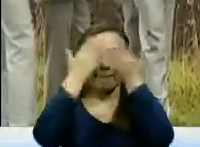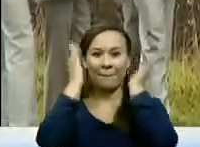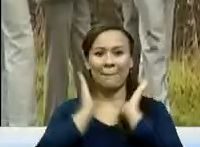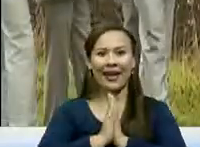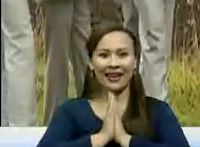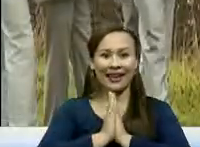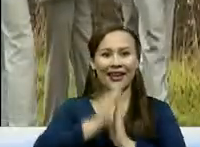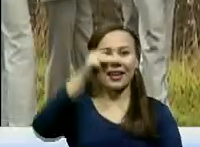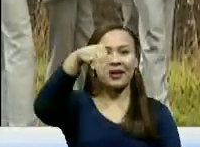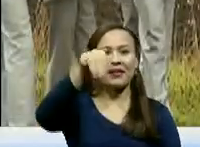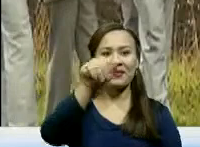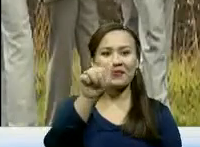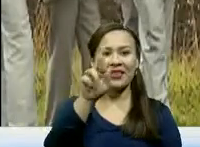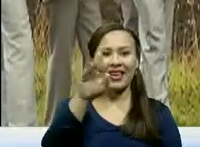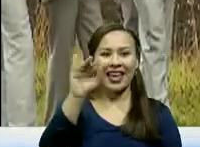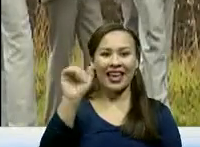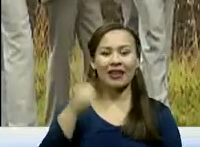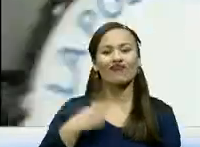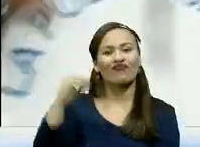año